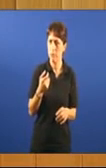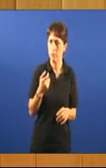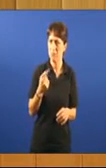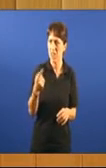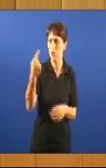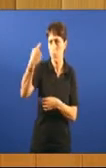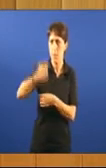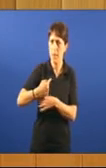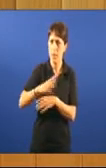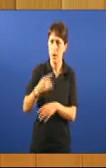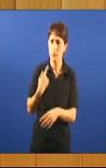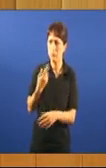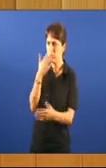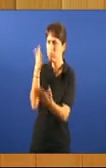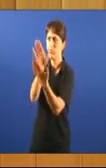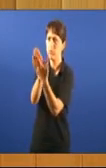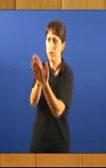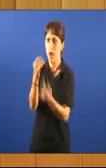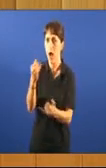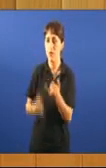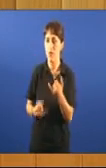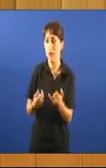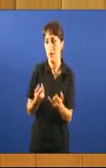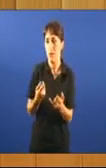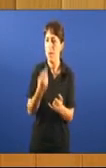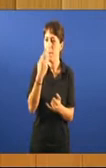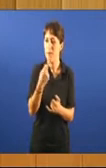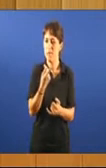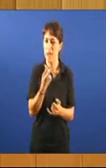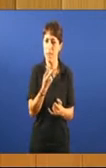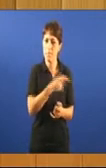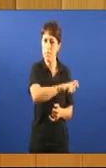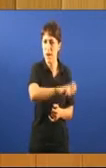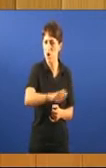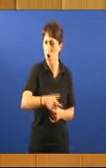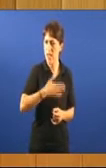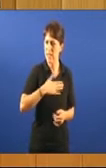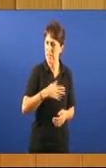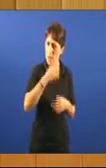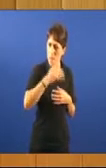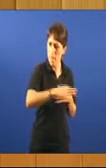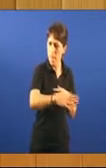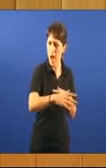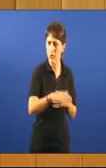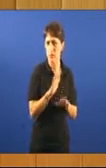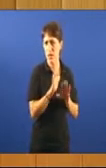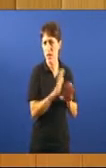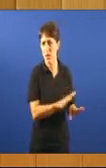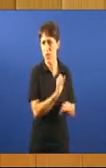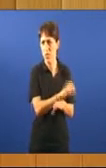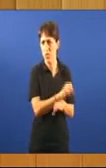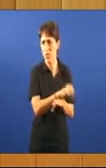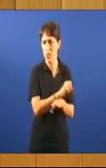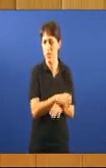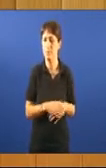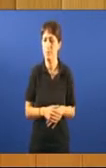que defender os nosos mariñeiros. A súa posición conduce a Galiza á irrelevancia e a consecuencia é a destrución